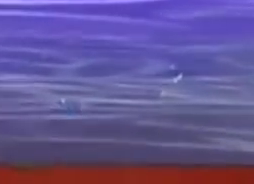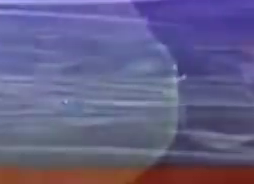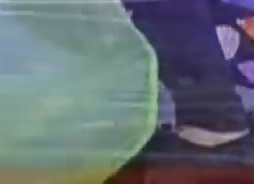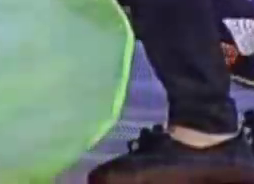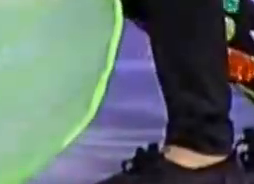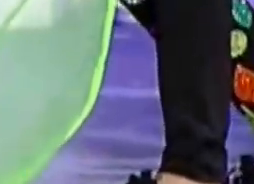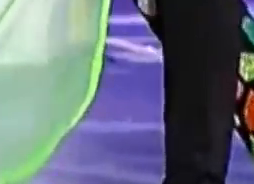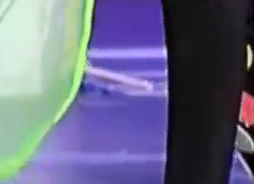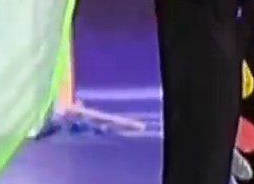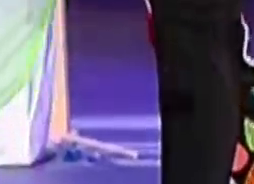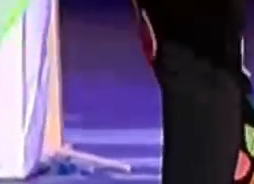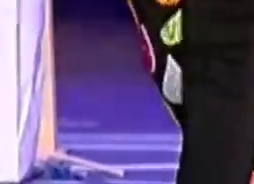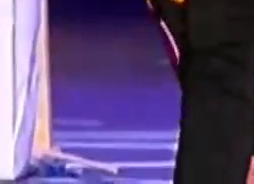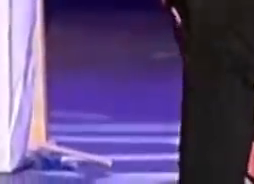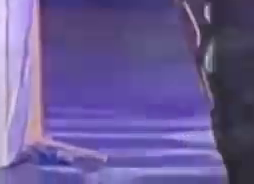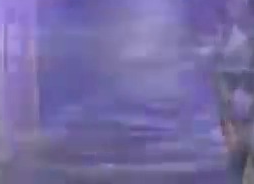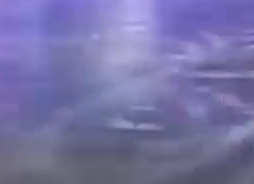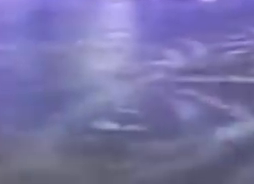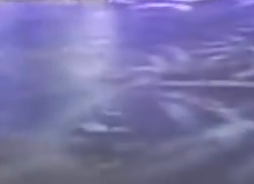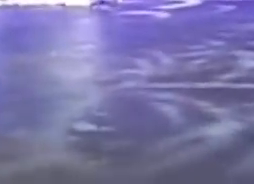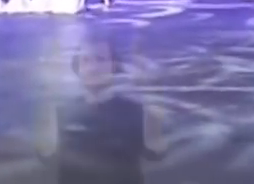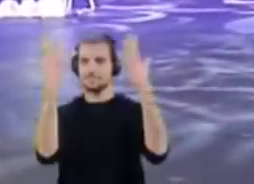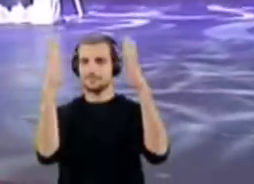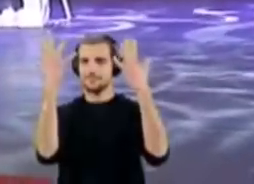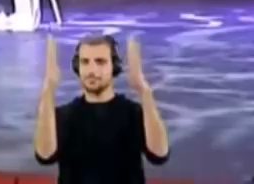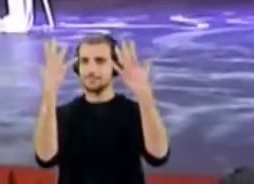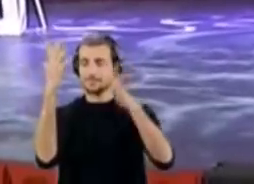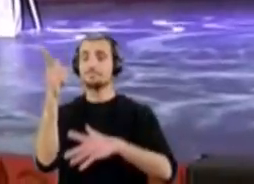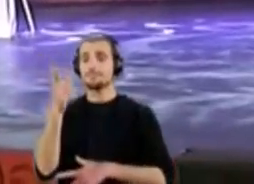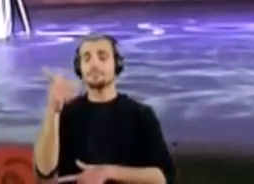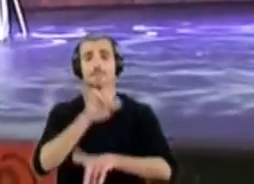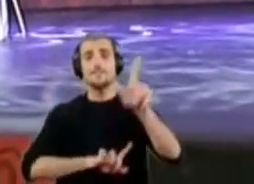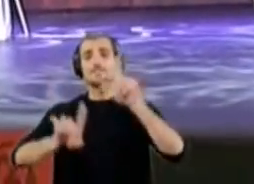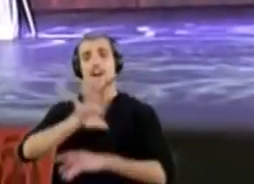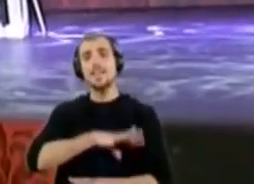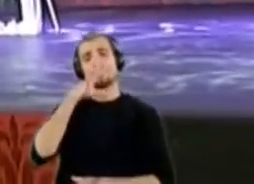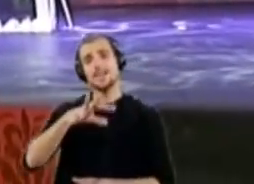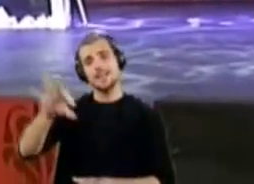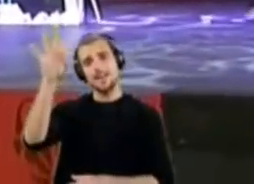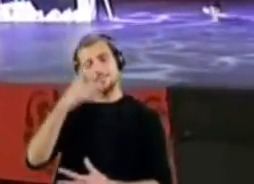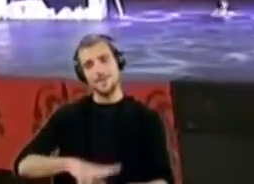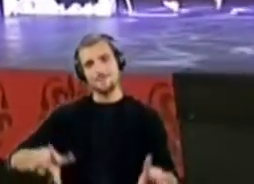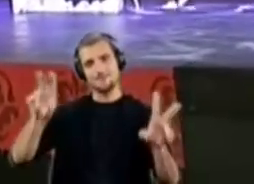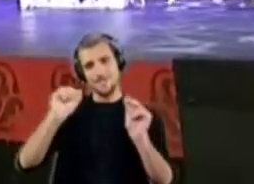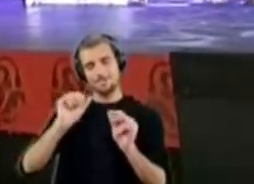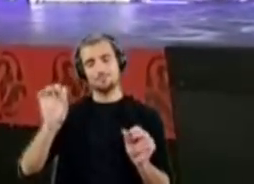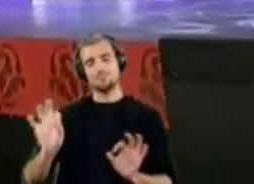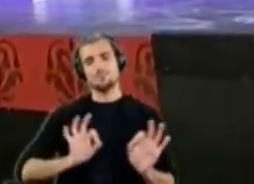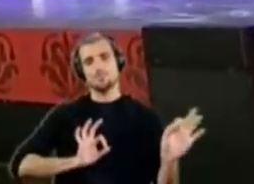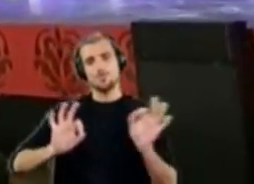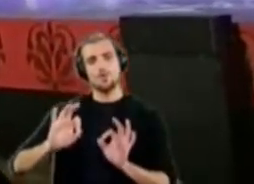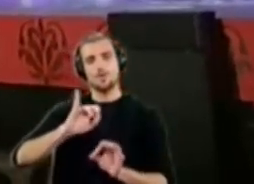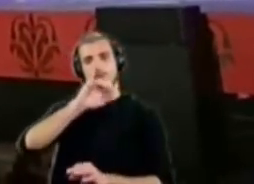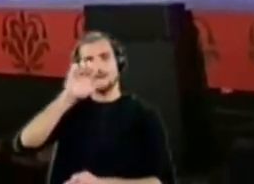Así termina esta alma viajera, este viaje del alma de esta modelo Jericó